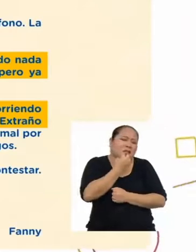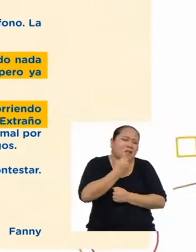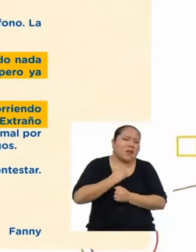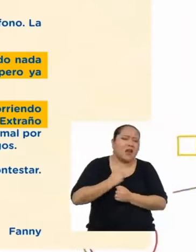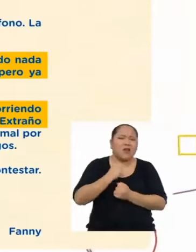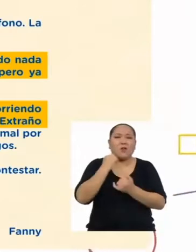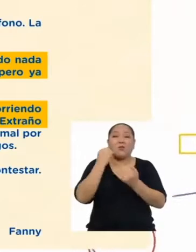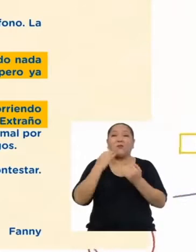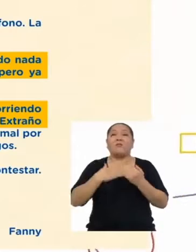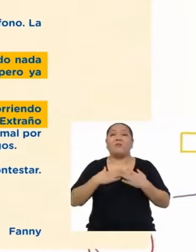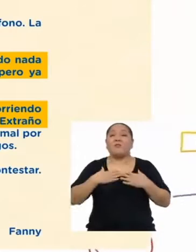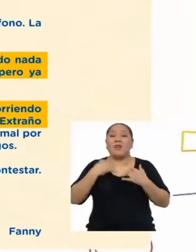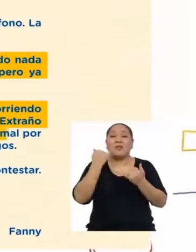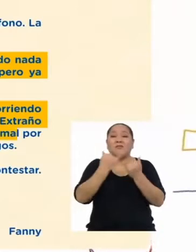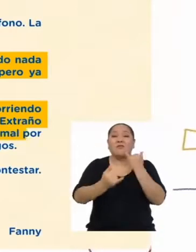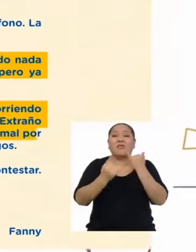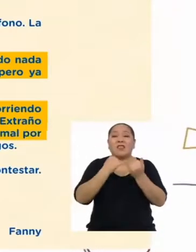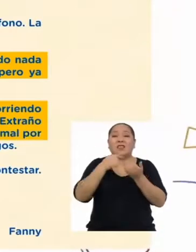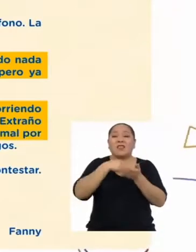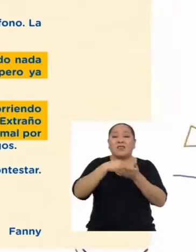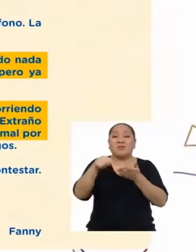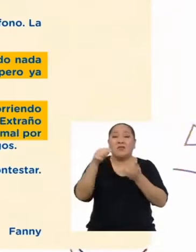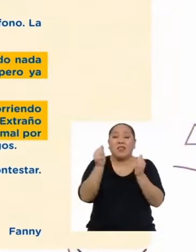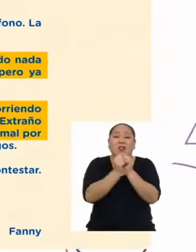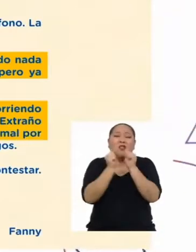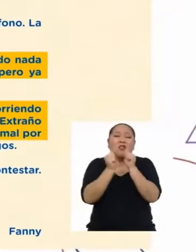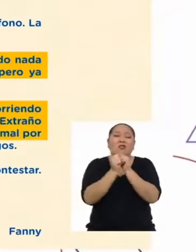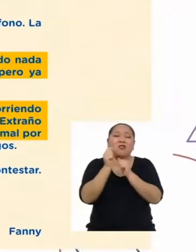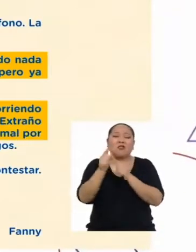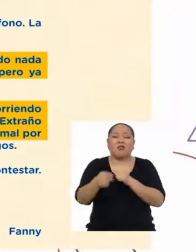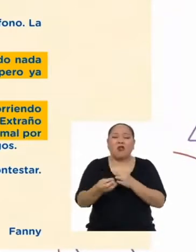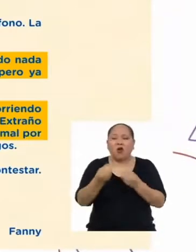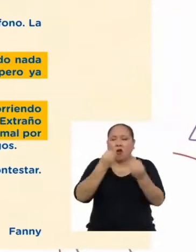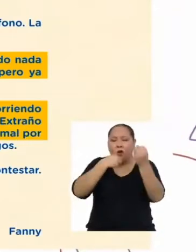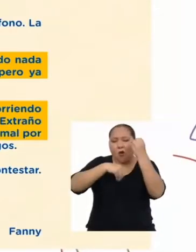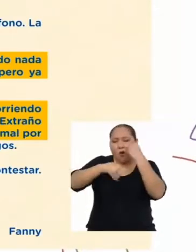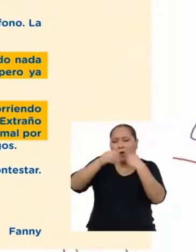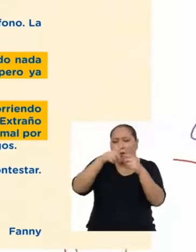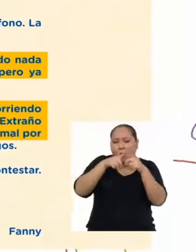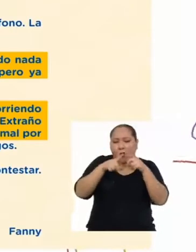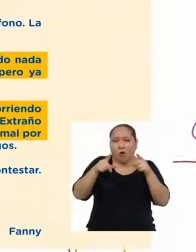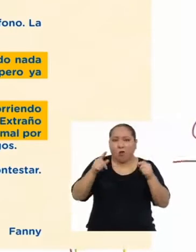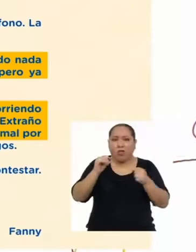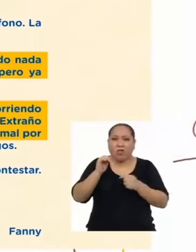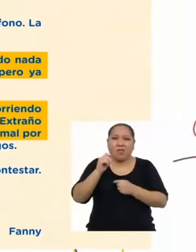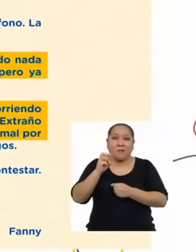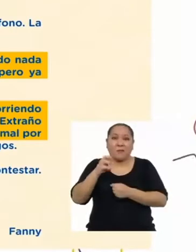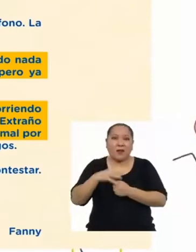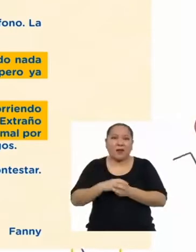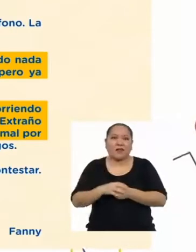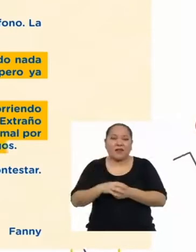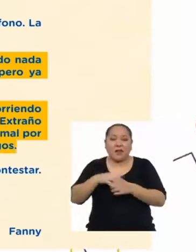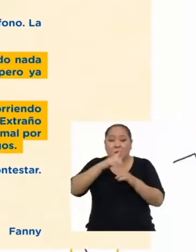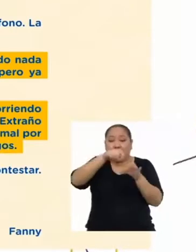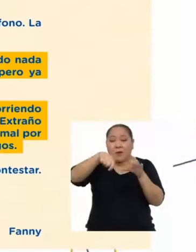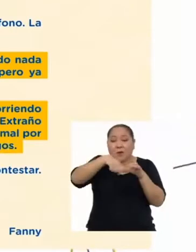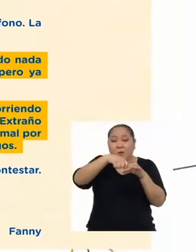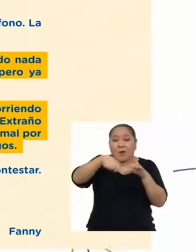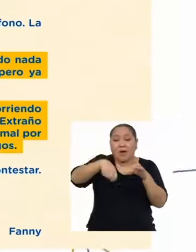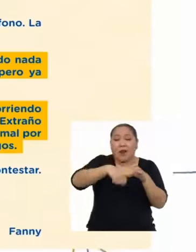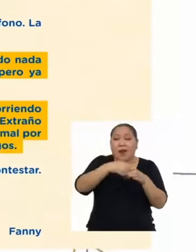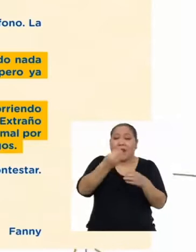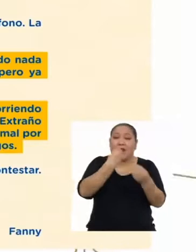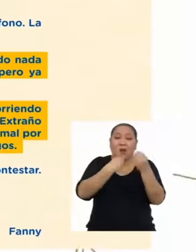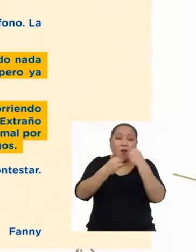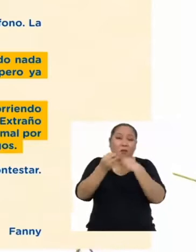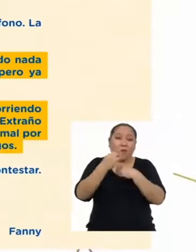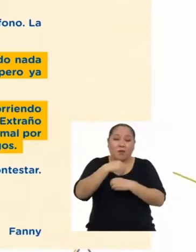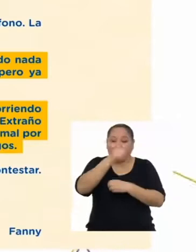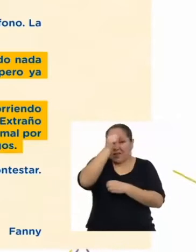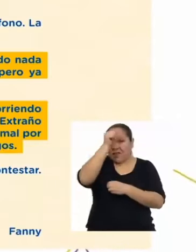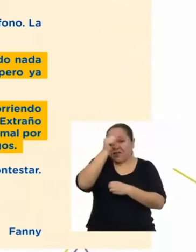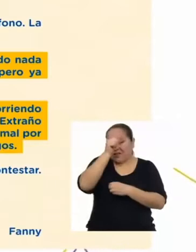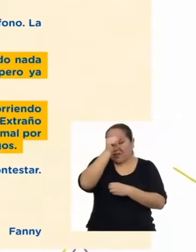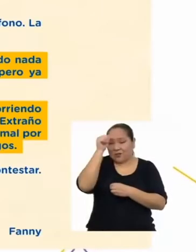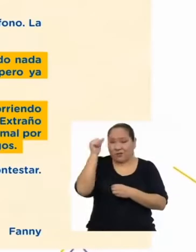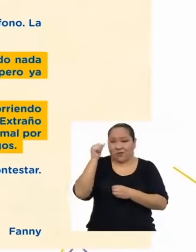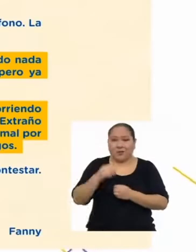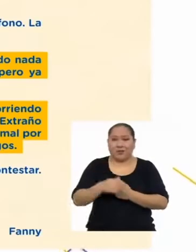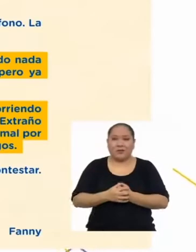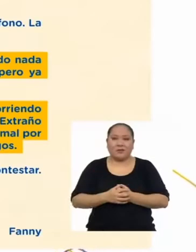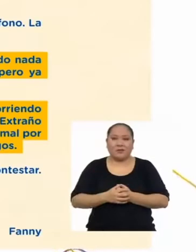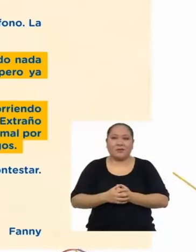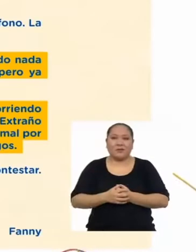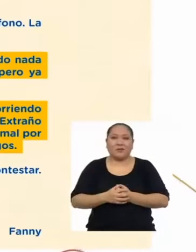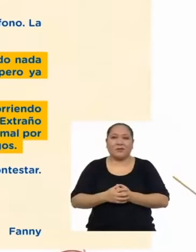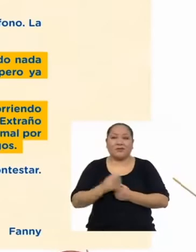contigo, comernos un rico tamal por la mañana y preparar juntas el almuerzo familiar de los domingos. Fanny le cuenta